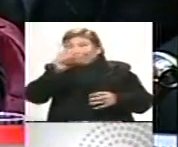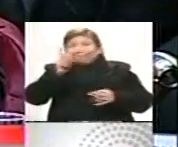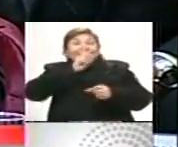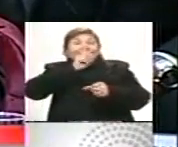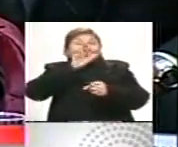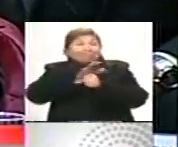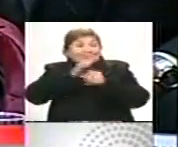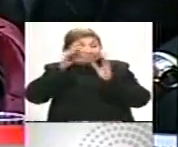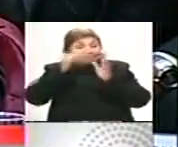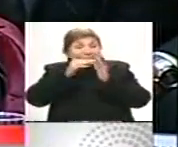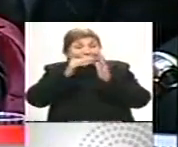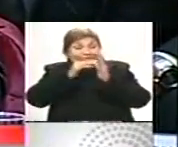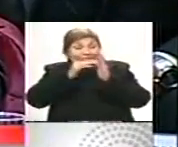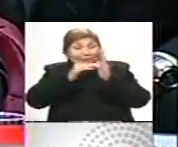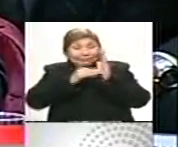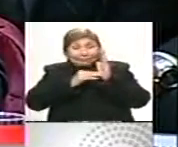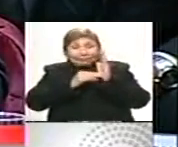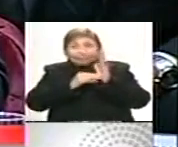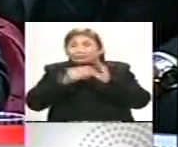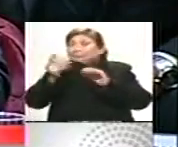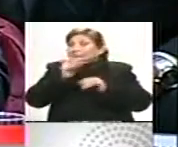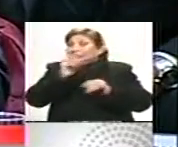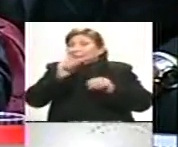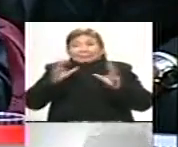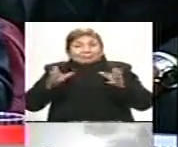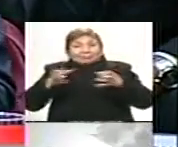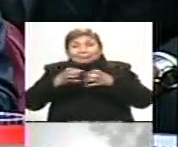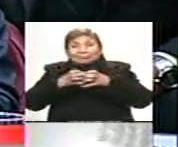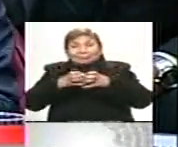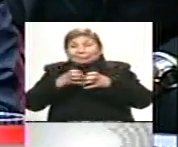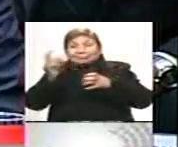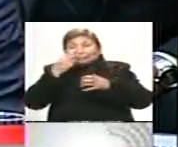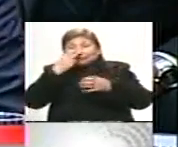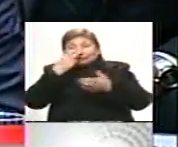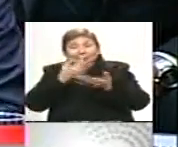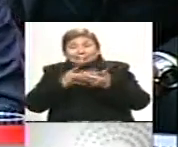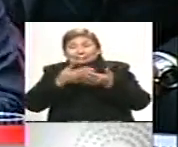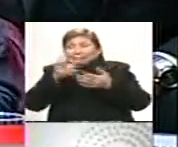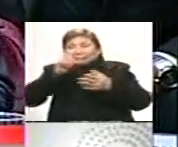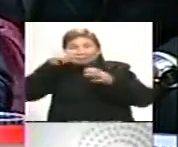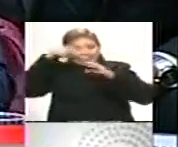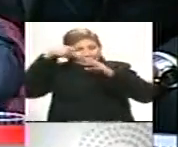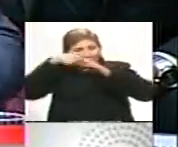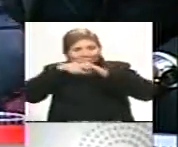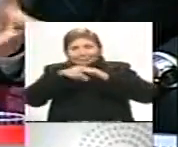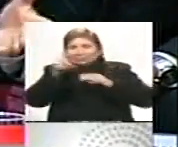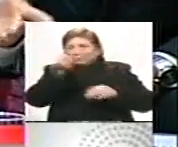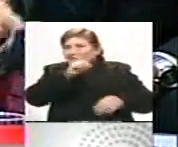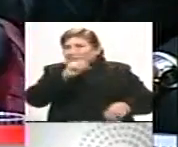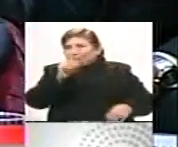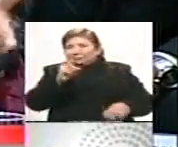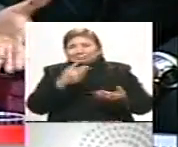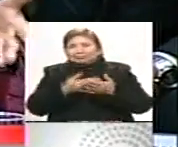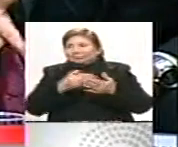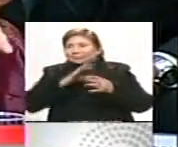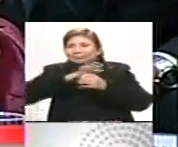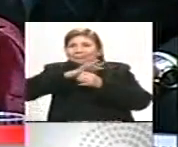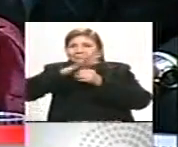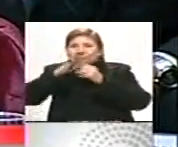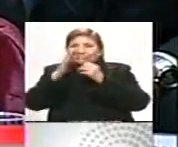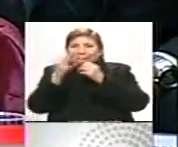los estándares, el Congreso no se ocupa sobre el fondo del asunto, es decir, no va a